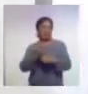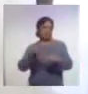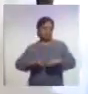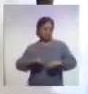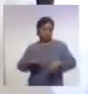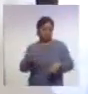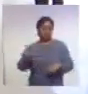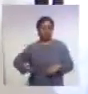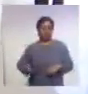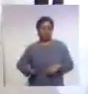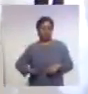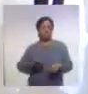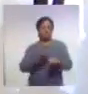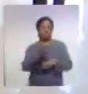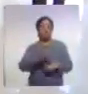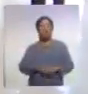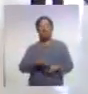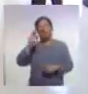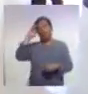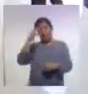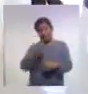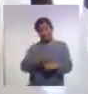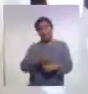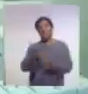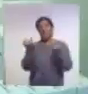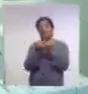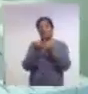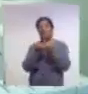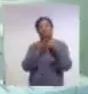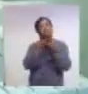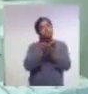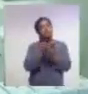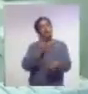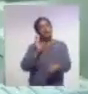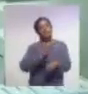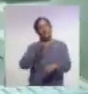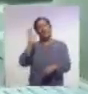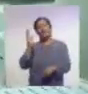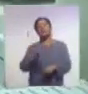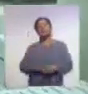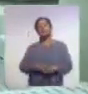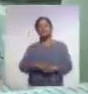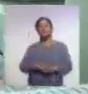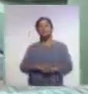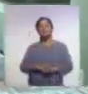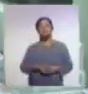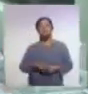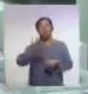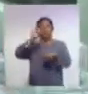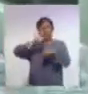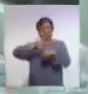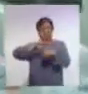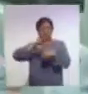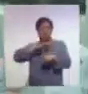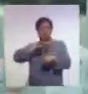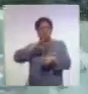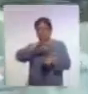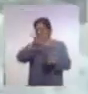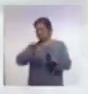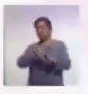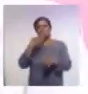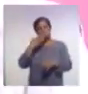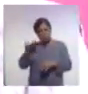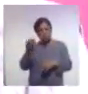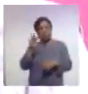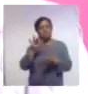estado. Las farmacias de pensiones también son las más solicitadas. Actualmente, las 7 cuentan con el suficiente abasto de